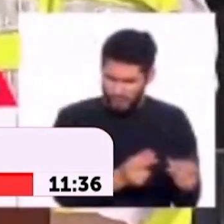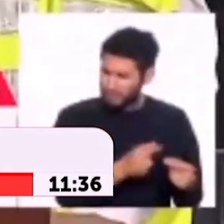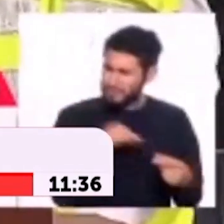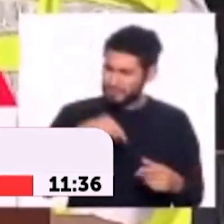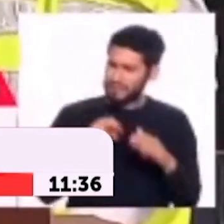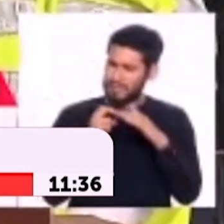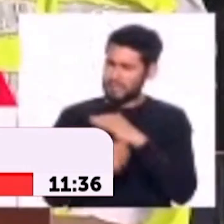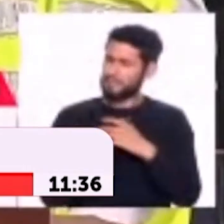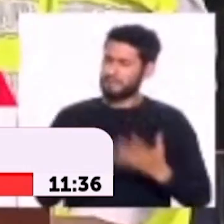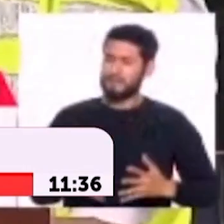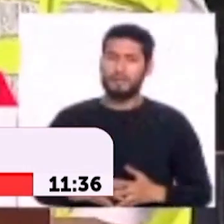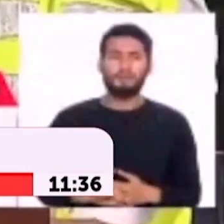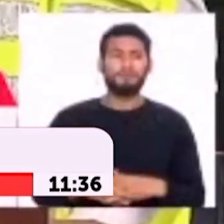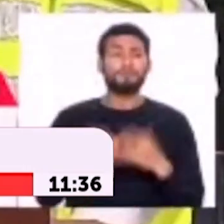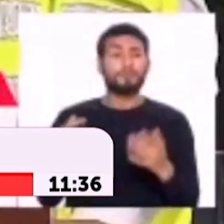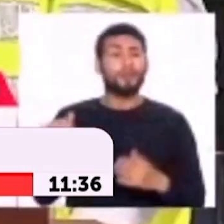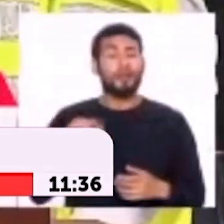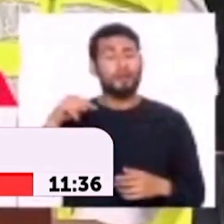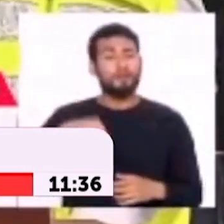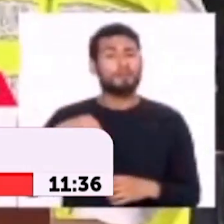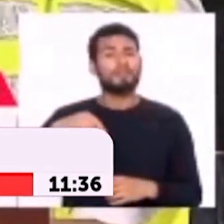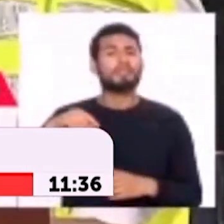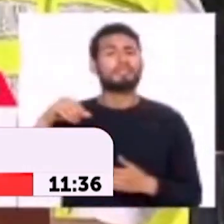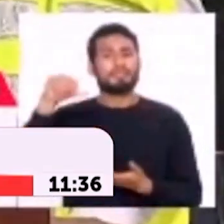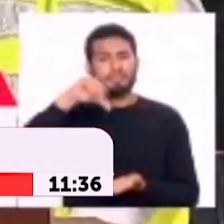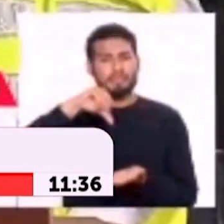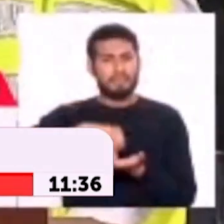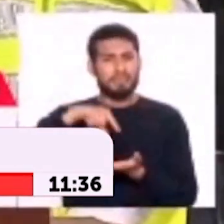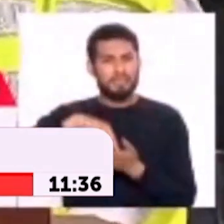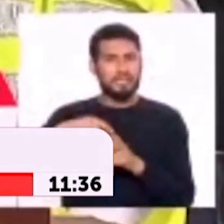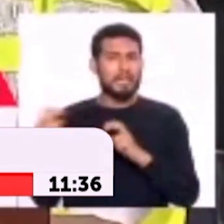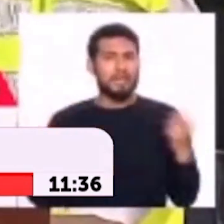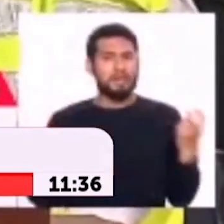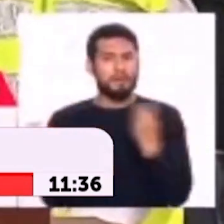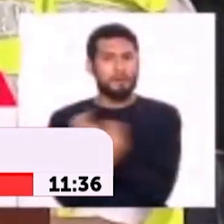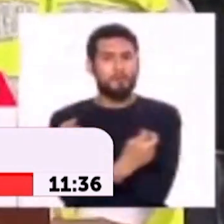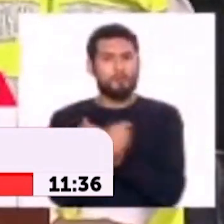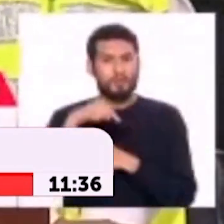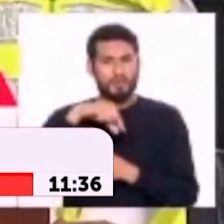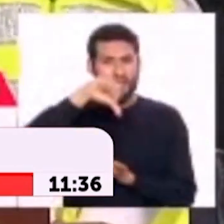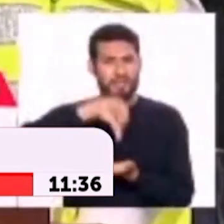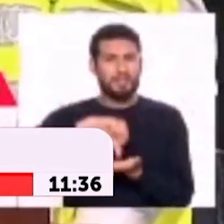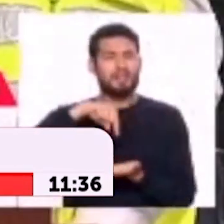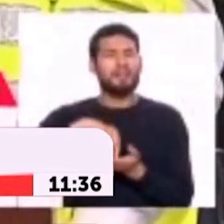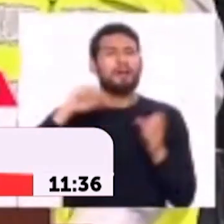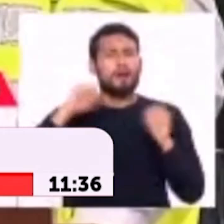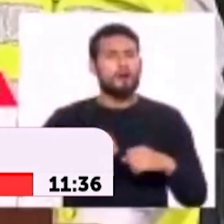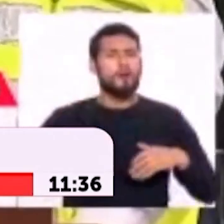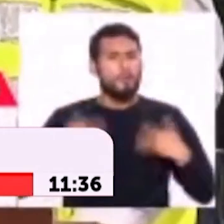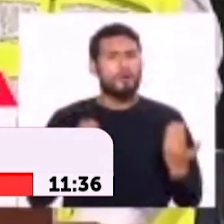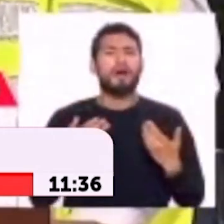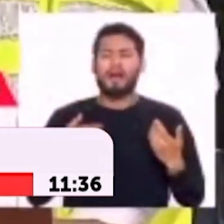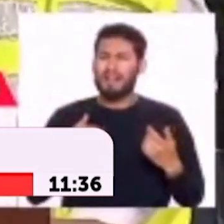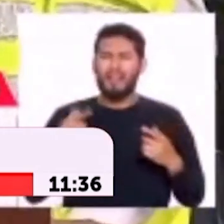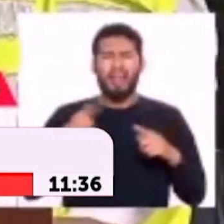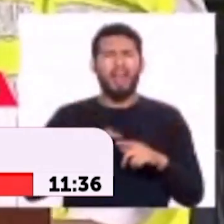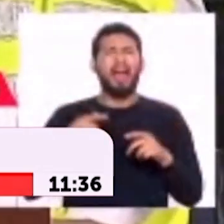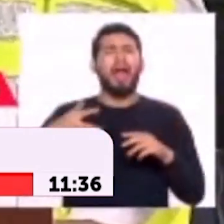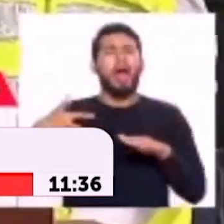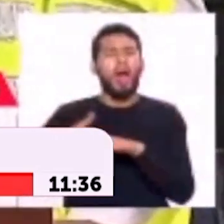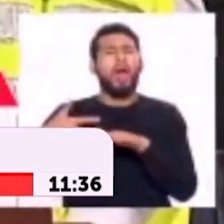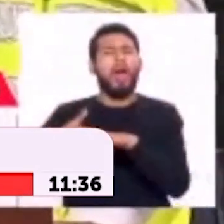de Lima, así como la estación central. Avancemos con el destrave de las obras paralizadas en